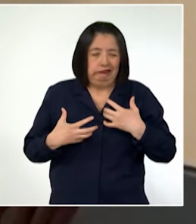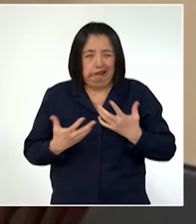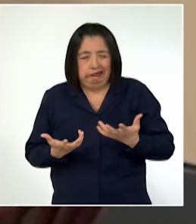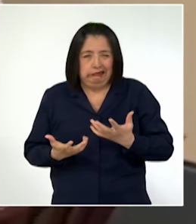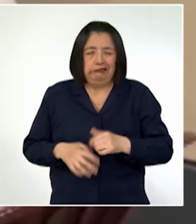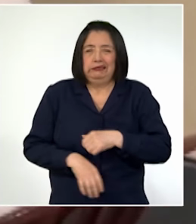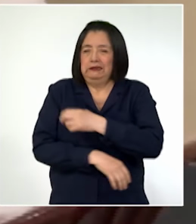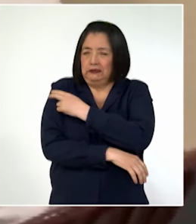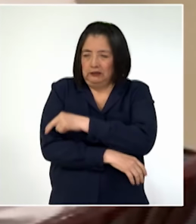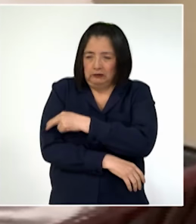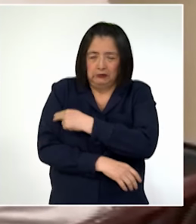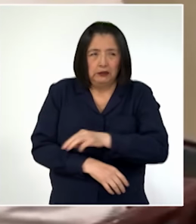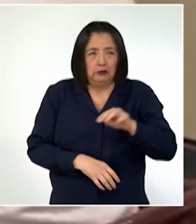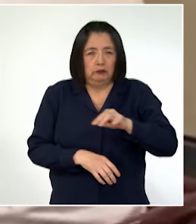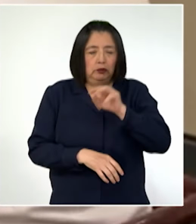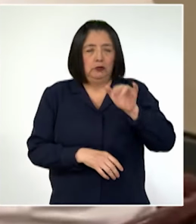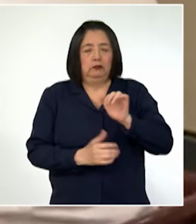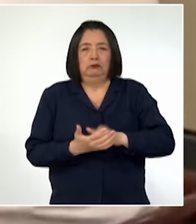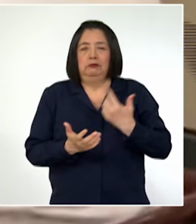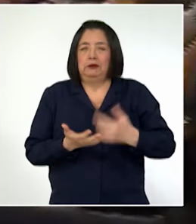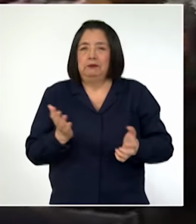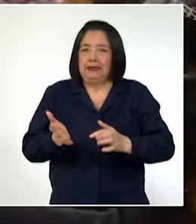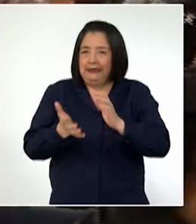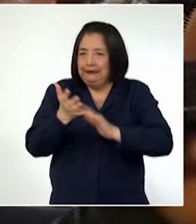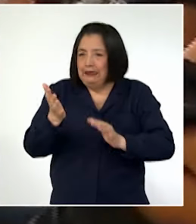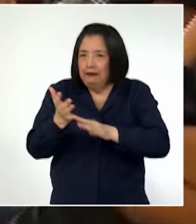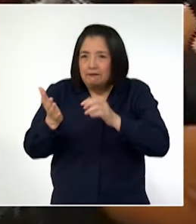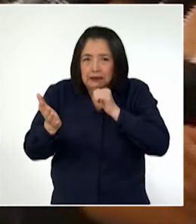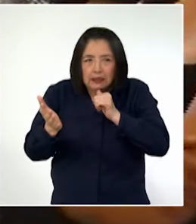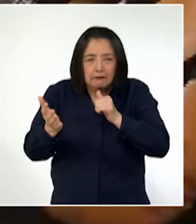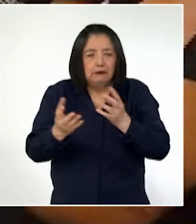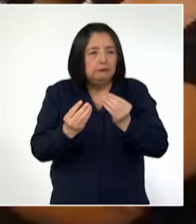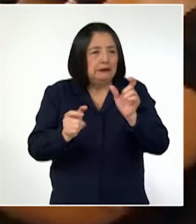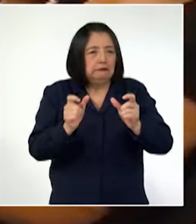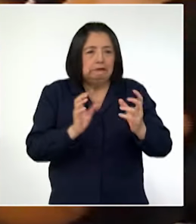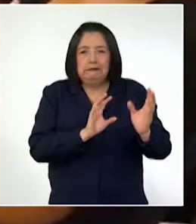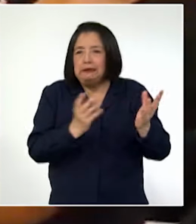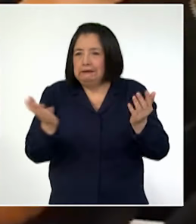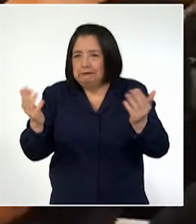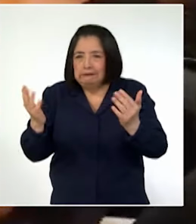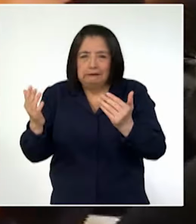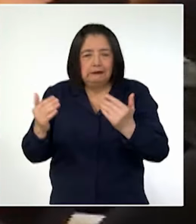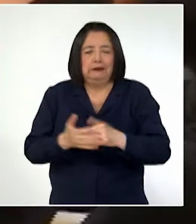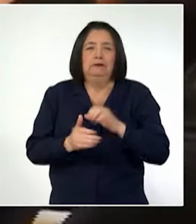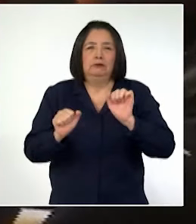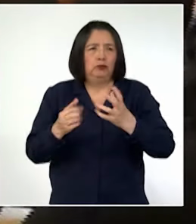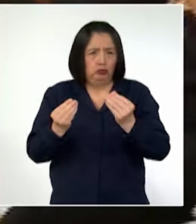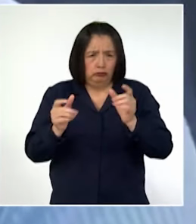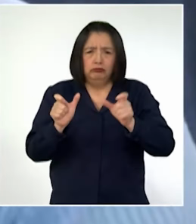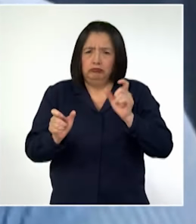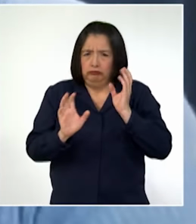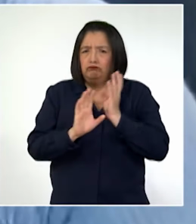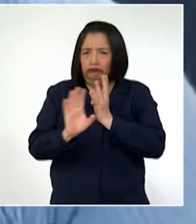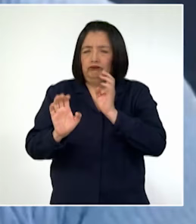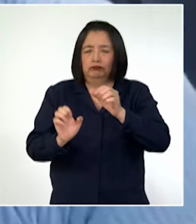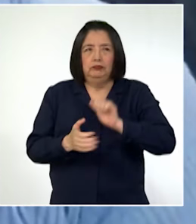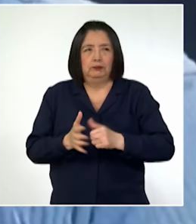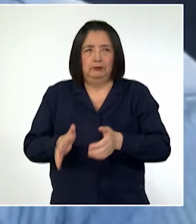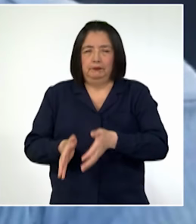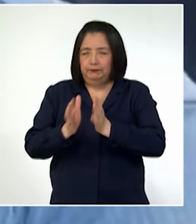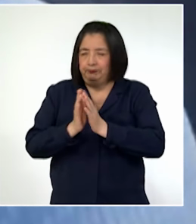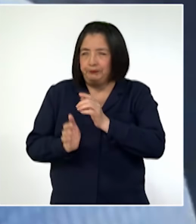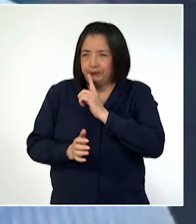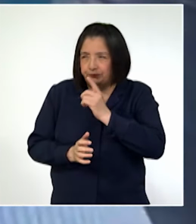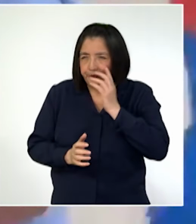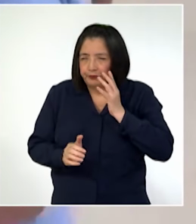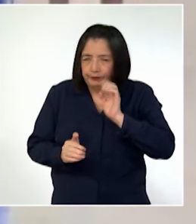de Moyobamba estableció una campaña de donación de sangre en la que muchos ciudadanos se sumaron. Tras la solicitud de los